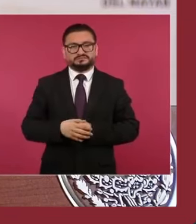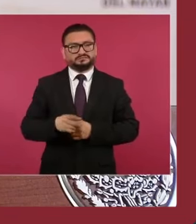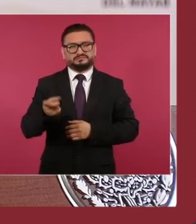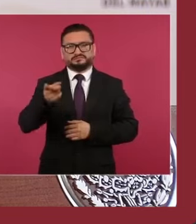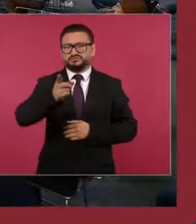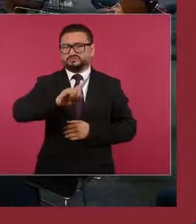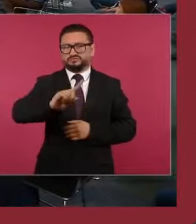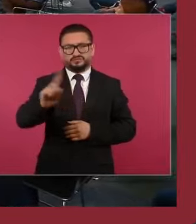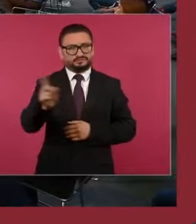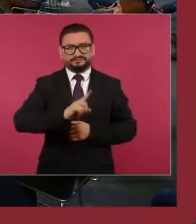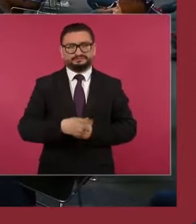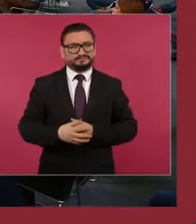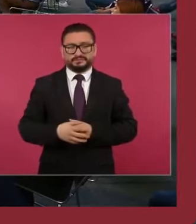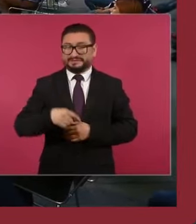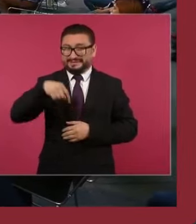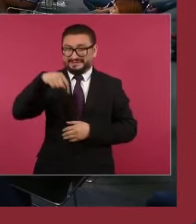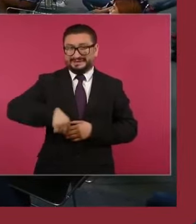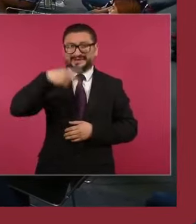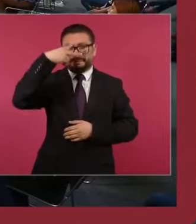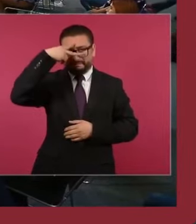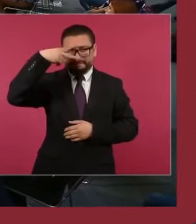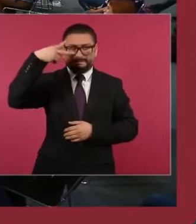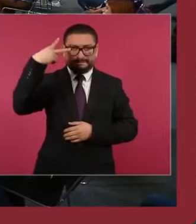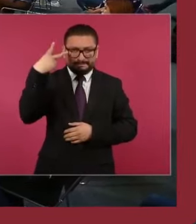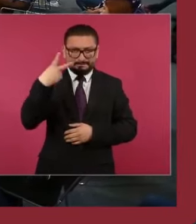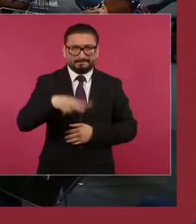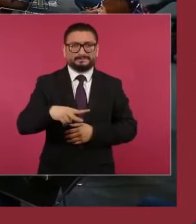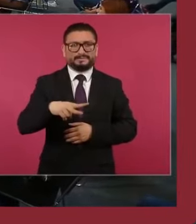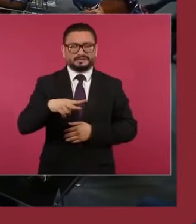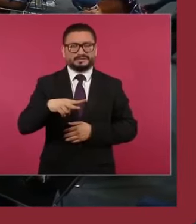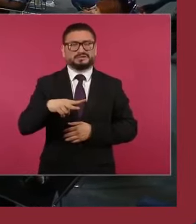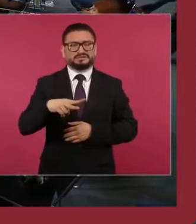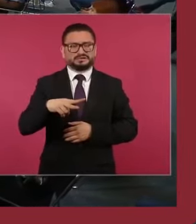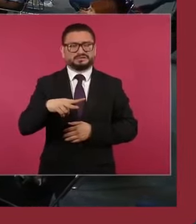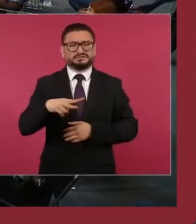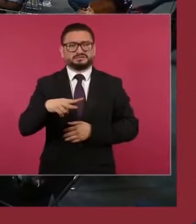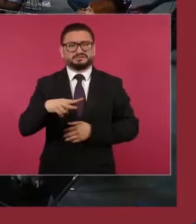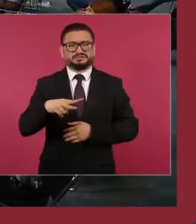No. México tiene